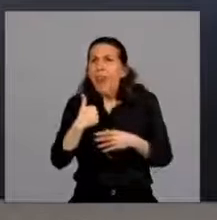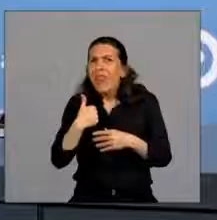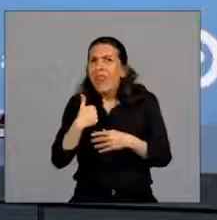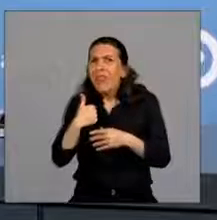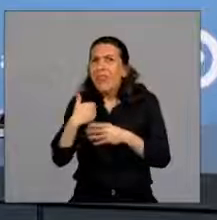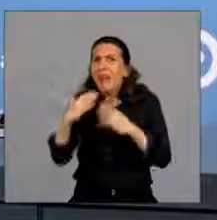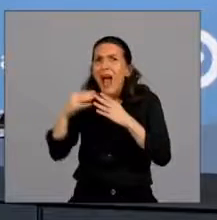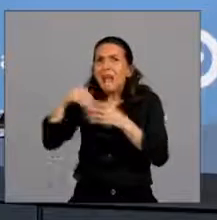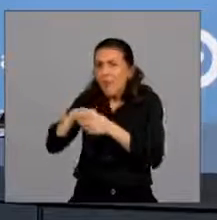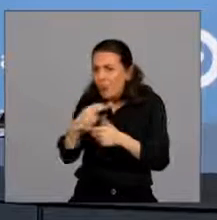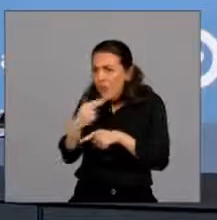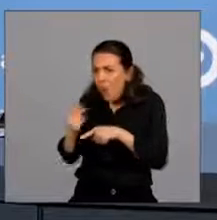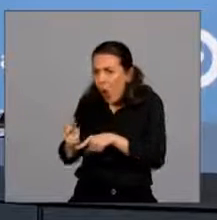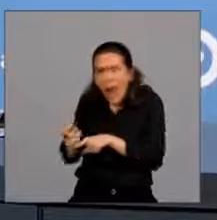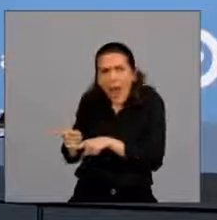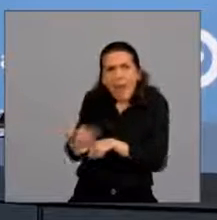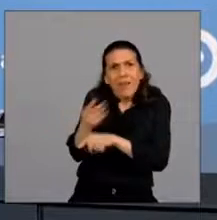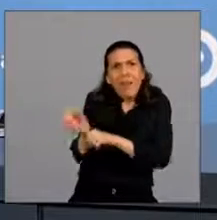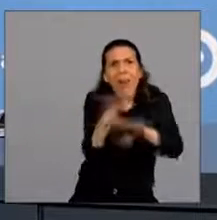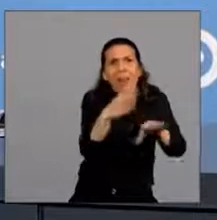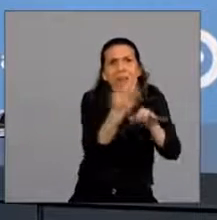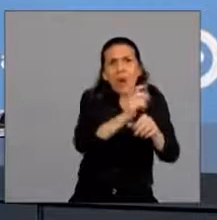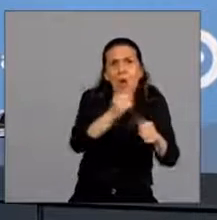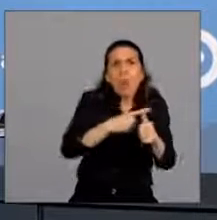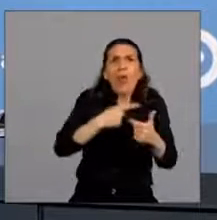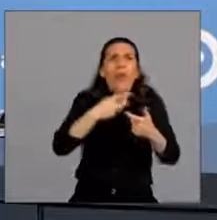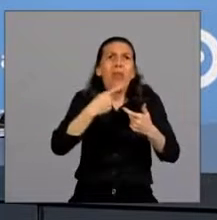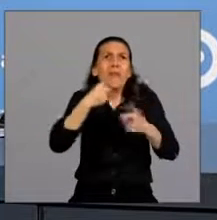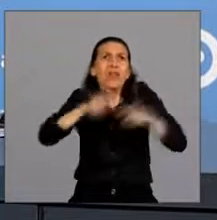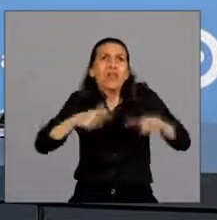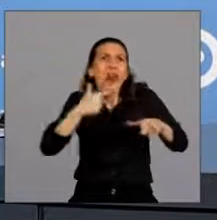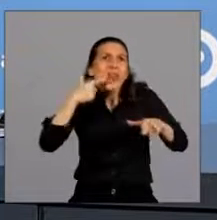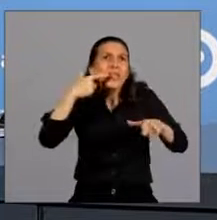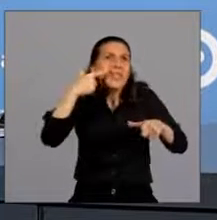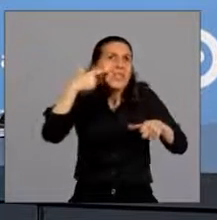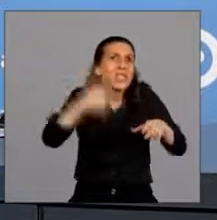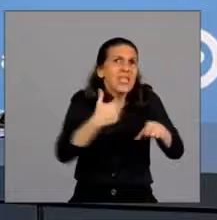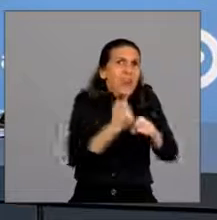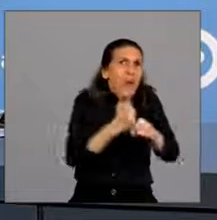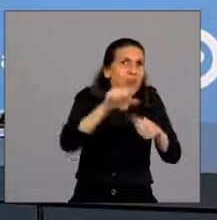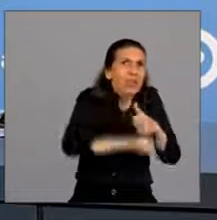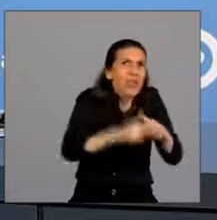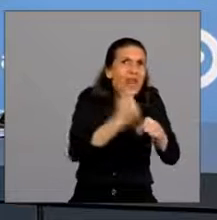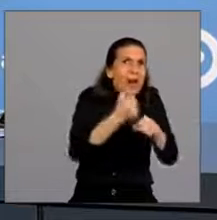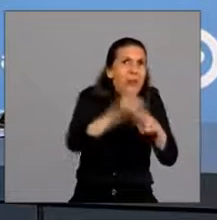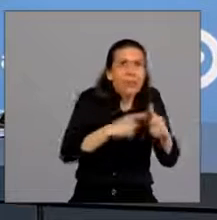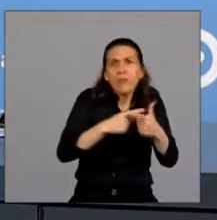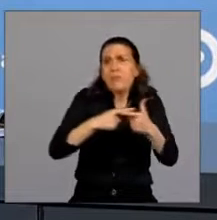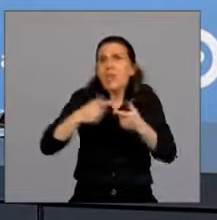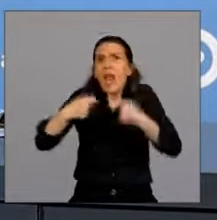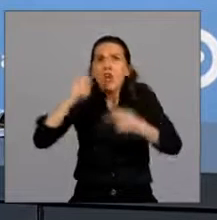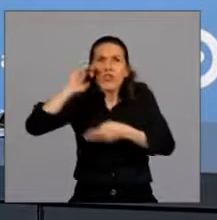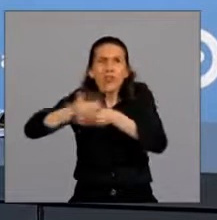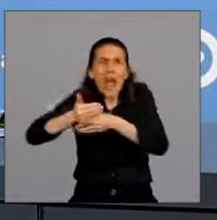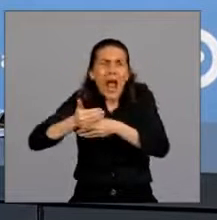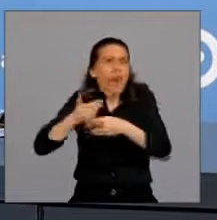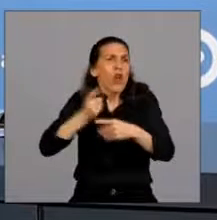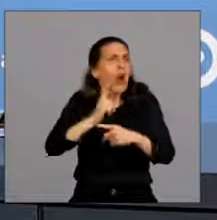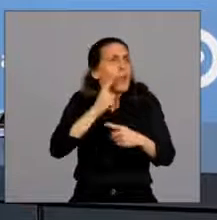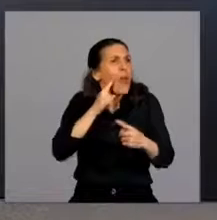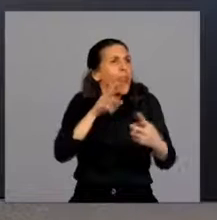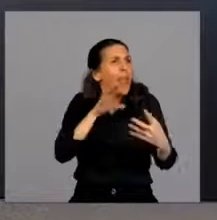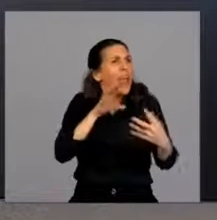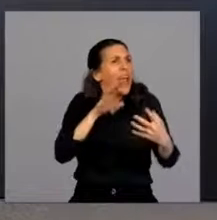escuela, de gente que no puede trabajar, comercios que no abren, no poder ver a los seres queridos. Pero quiero